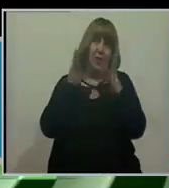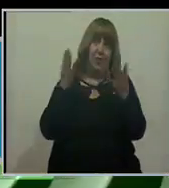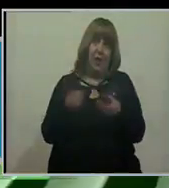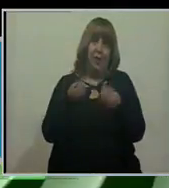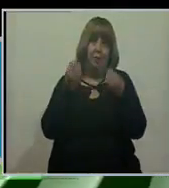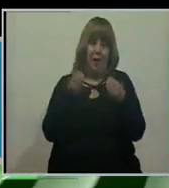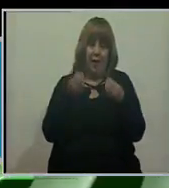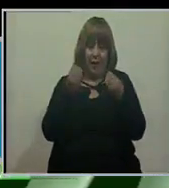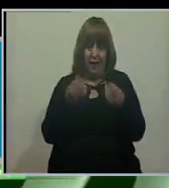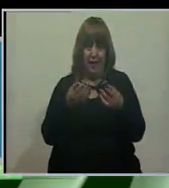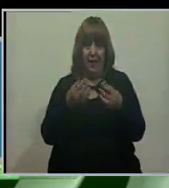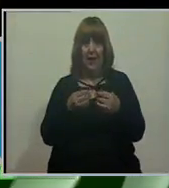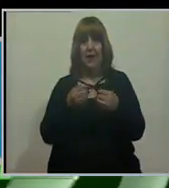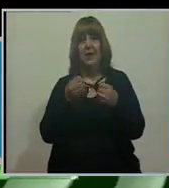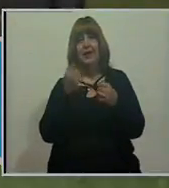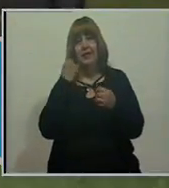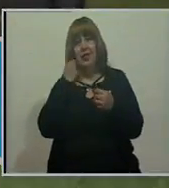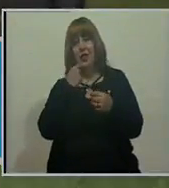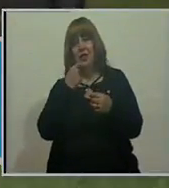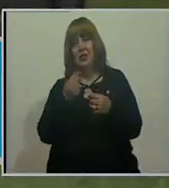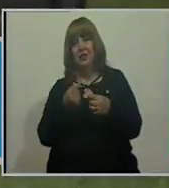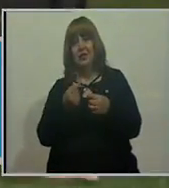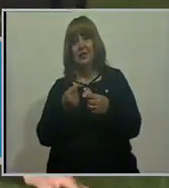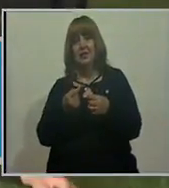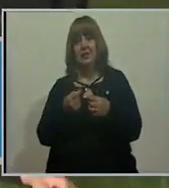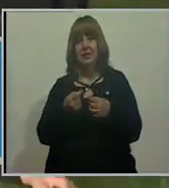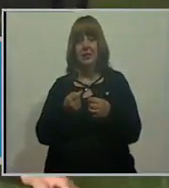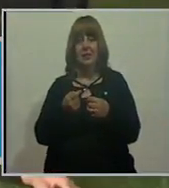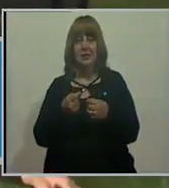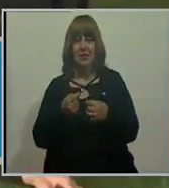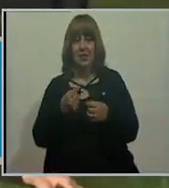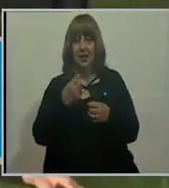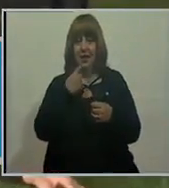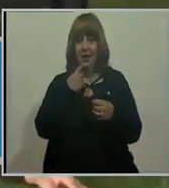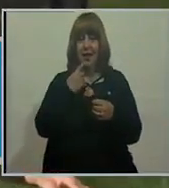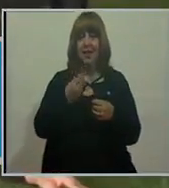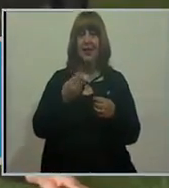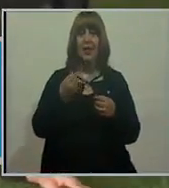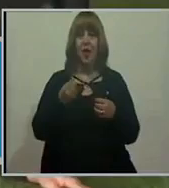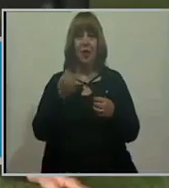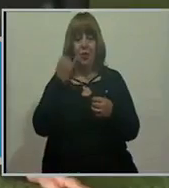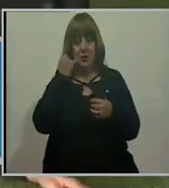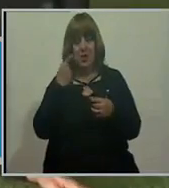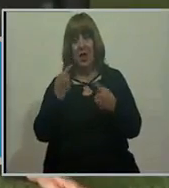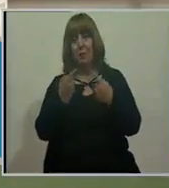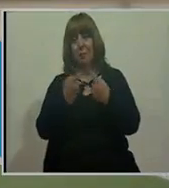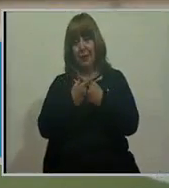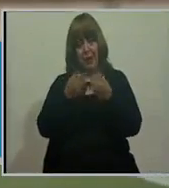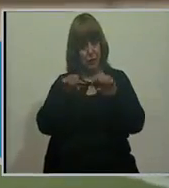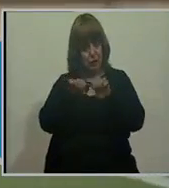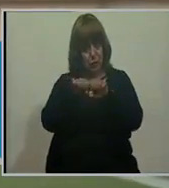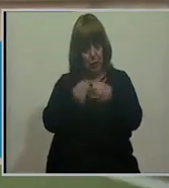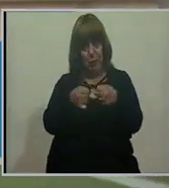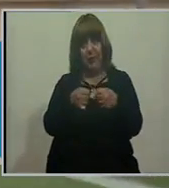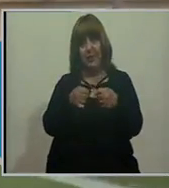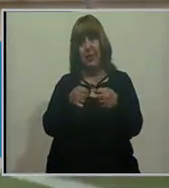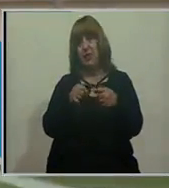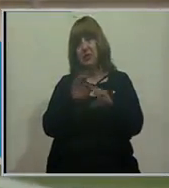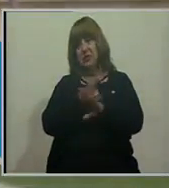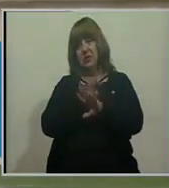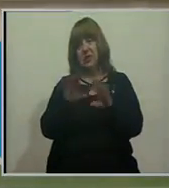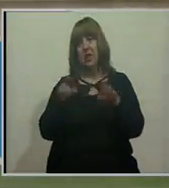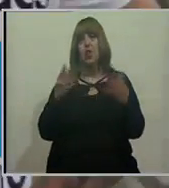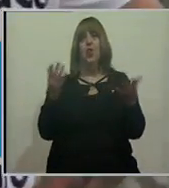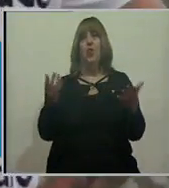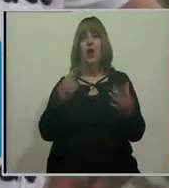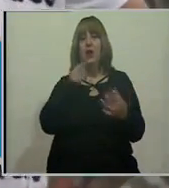amistoso. Se cae el partido con Israel y ¿qué decimos? Qué poco rodaje va a tener la selección argentina. No ha jugado ningún partido amistoso.